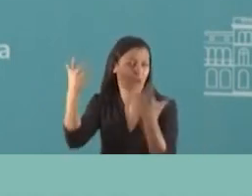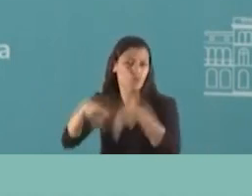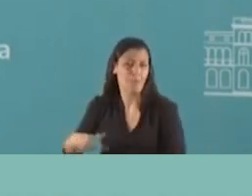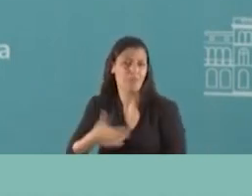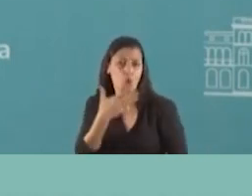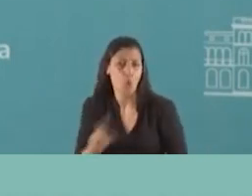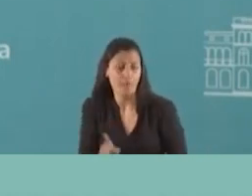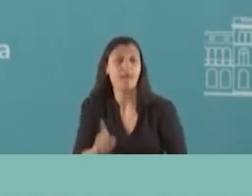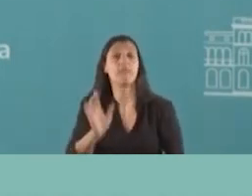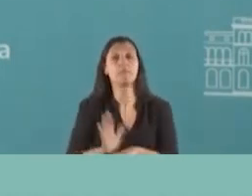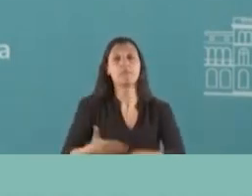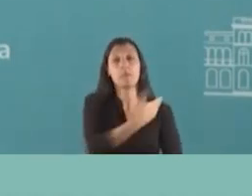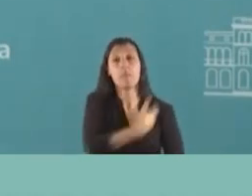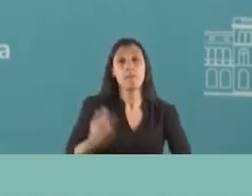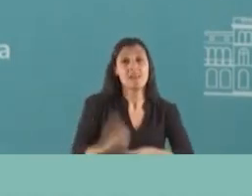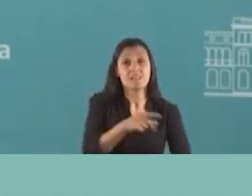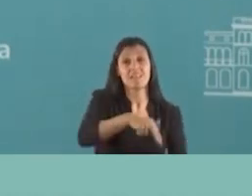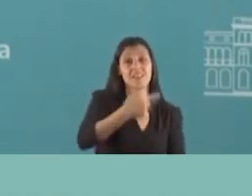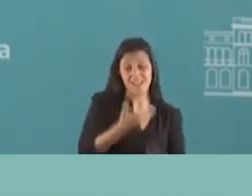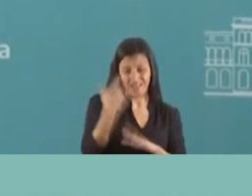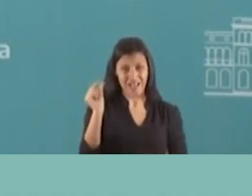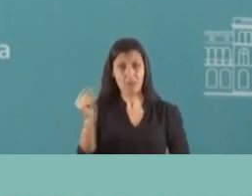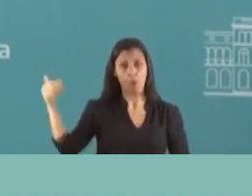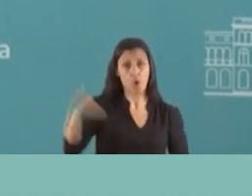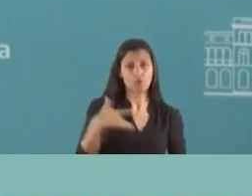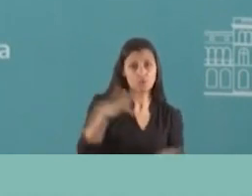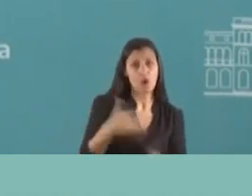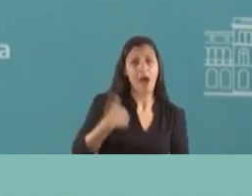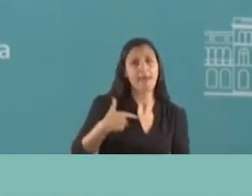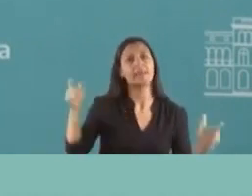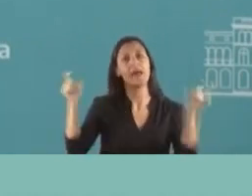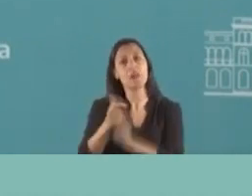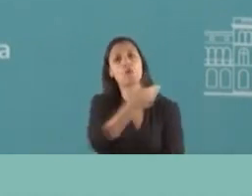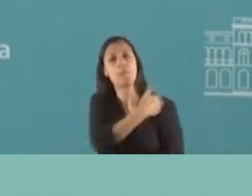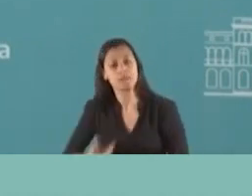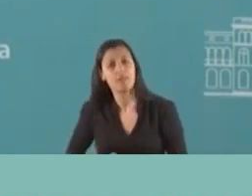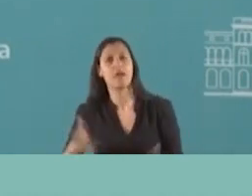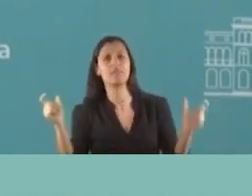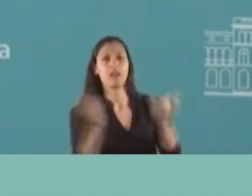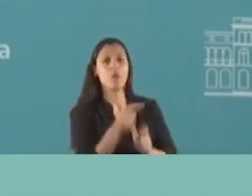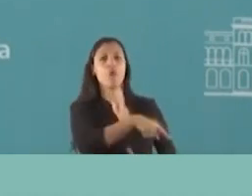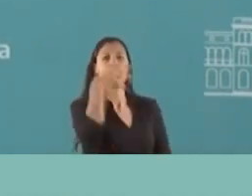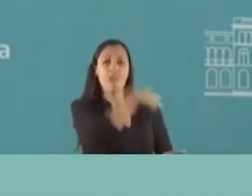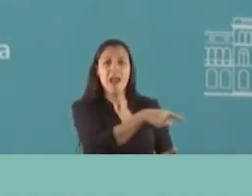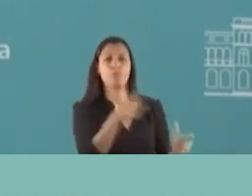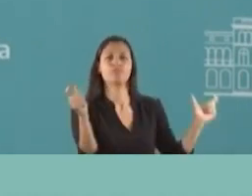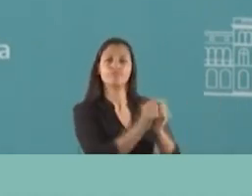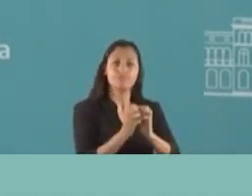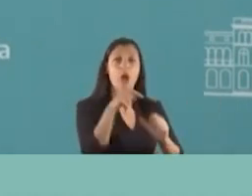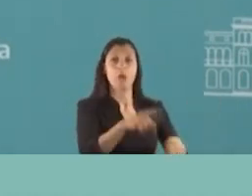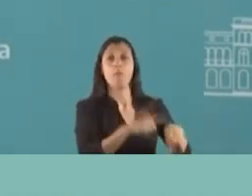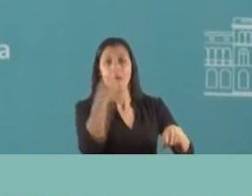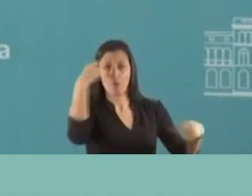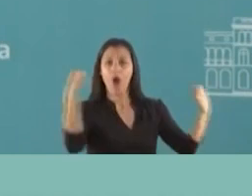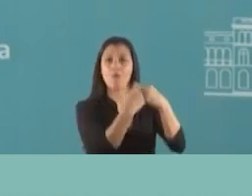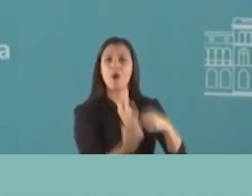presidente de la NASA el titular de la NASA estuvo hace poco en la Argentina reunió con el presidente con el ministro filmus y fochi también y tuvimos el primer acuerdo por el cual